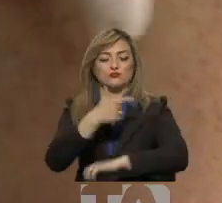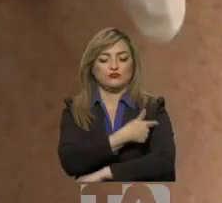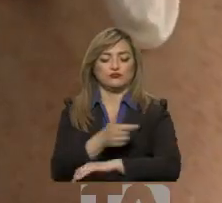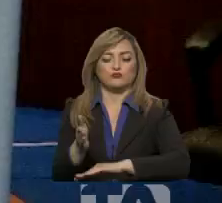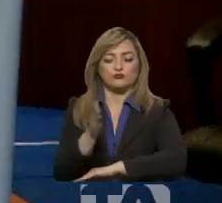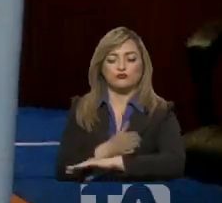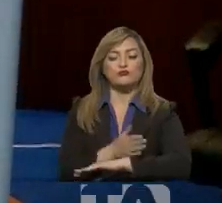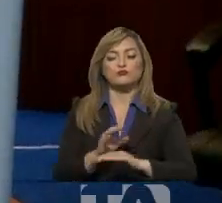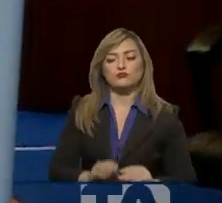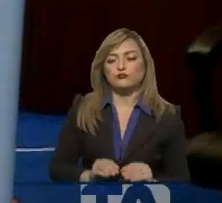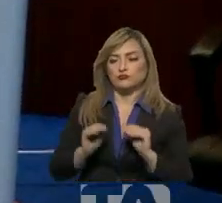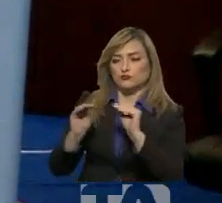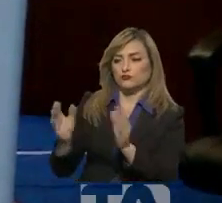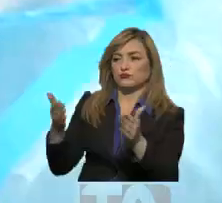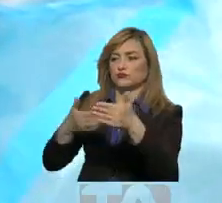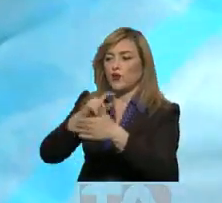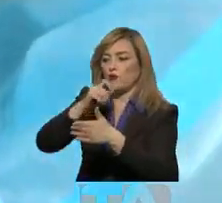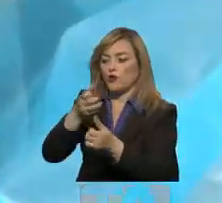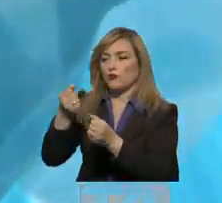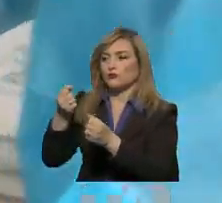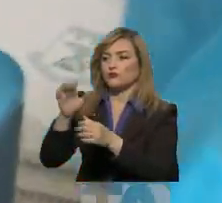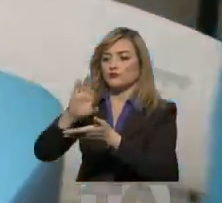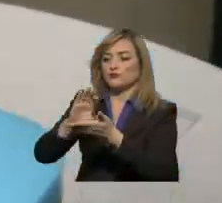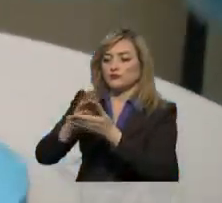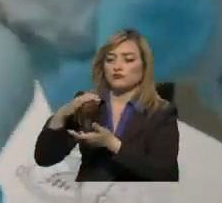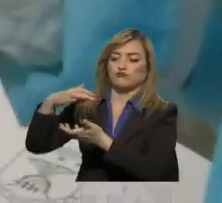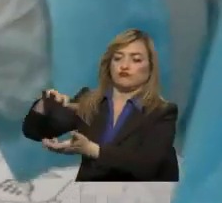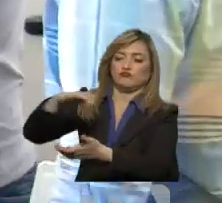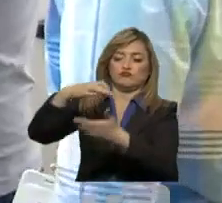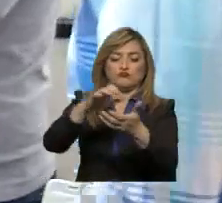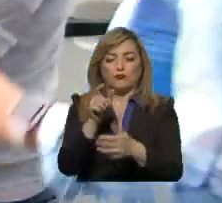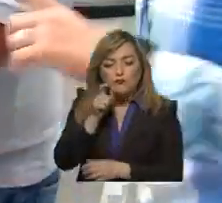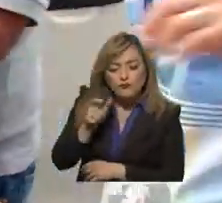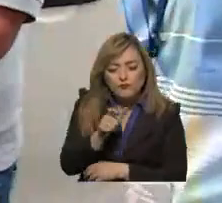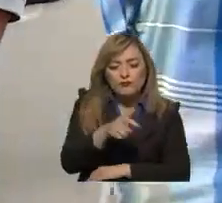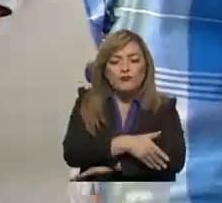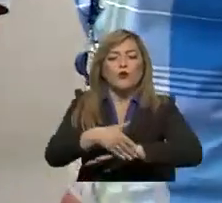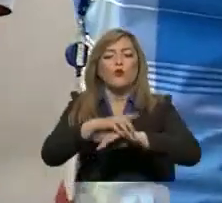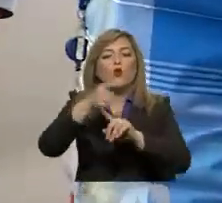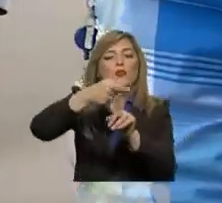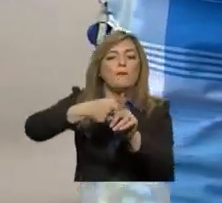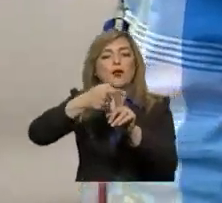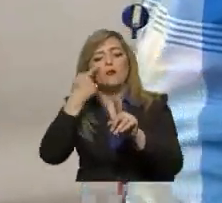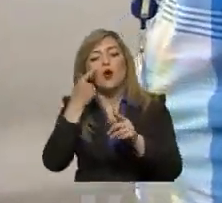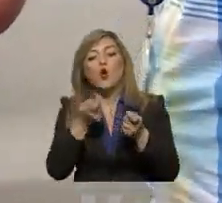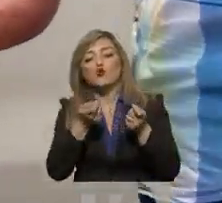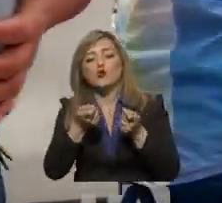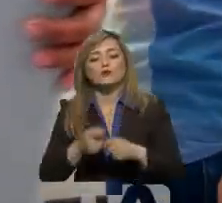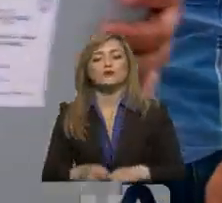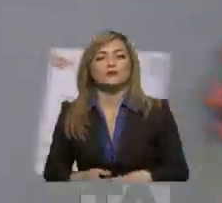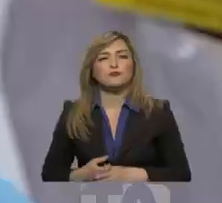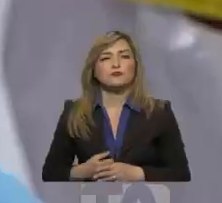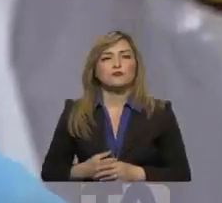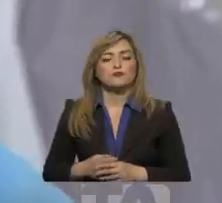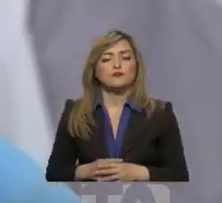ocasiones anteriores, fueron trasladadas en cajas térmicas a los centros de distribución con un dispositivo de rastreo de ubicación y temperatura que garantiza la cadena